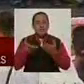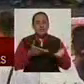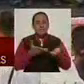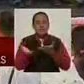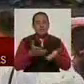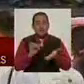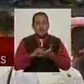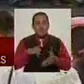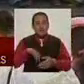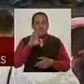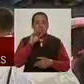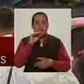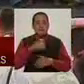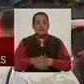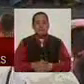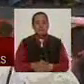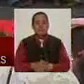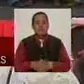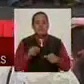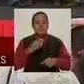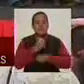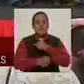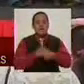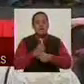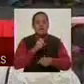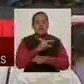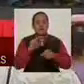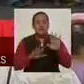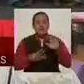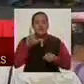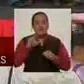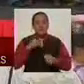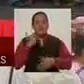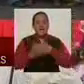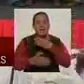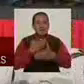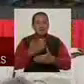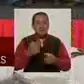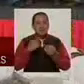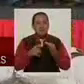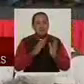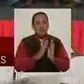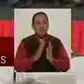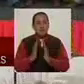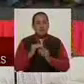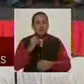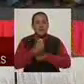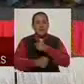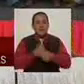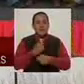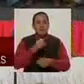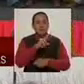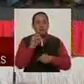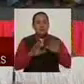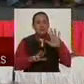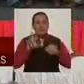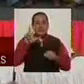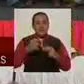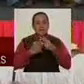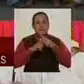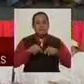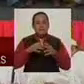diciendo, el 2003, se están acelerando los procesos para que el 2013 comience ya la